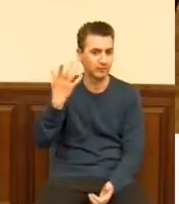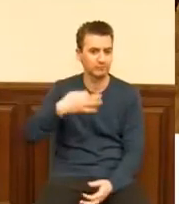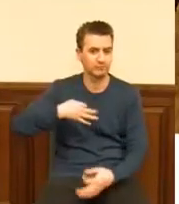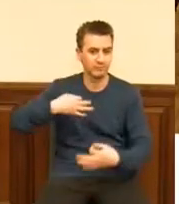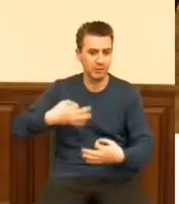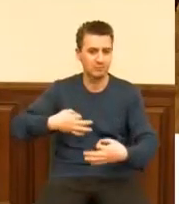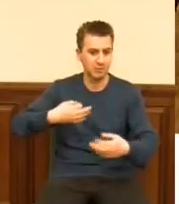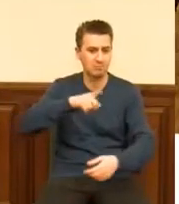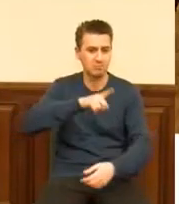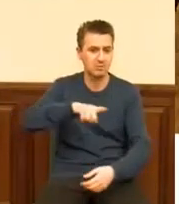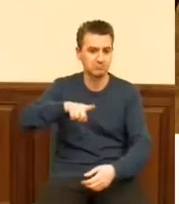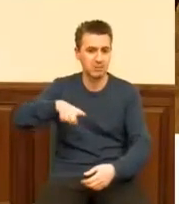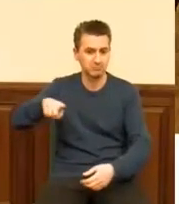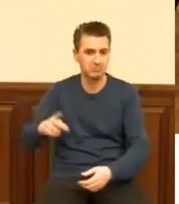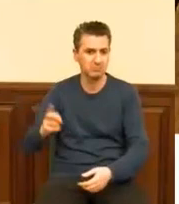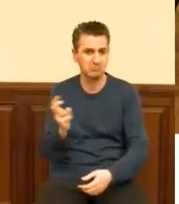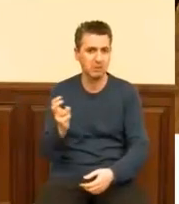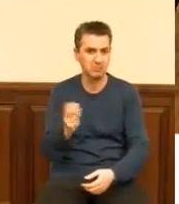meses.